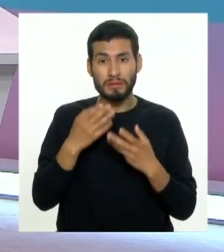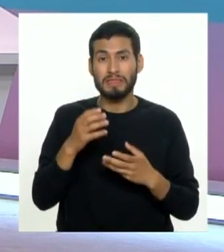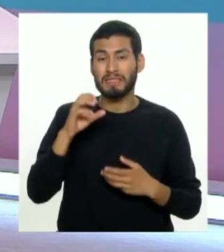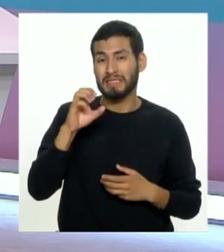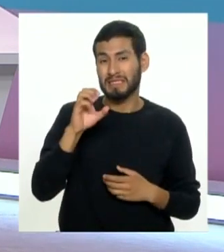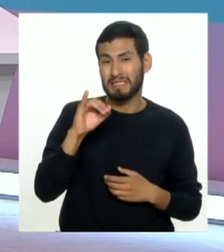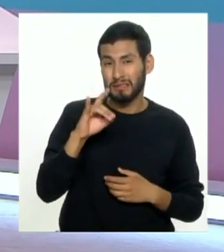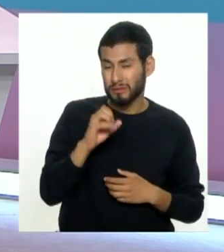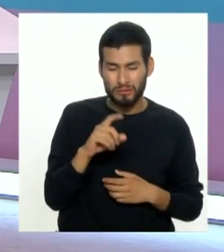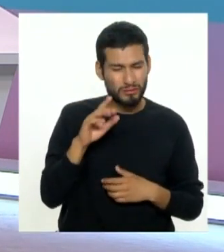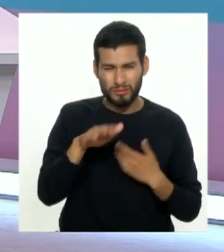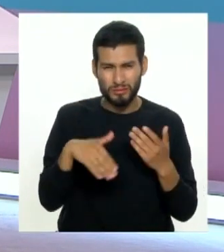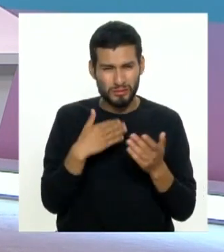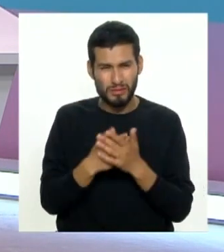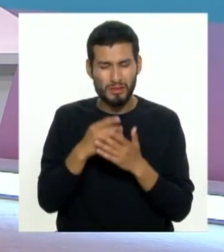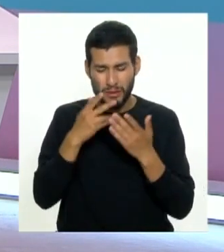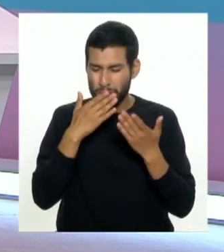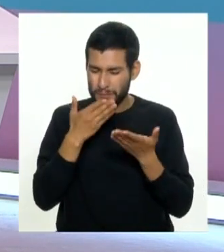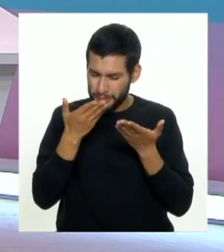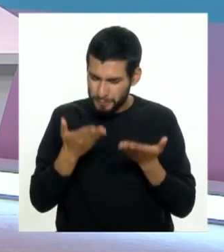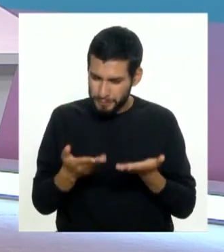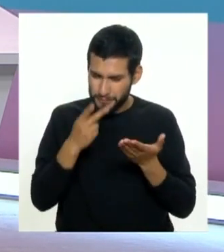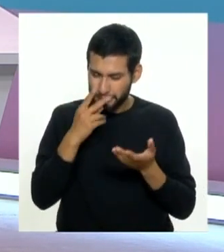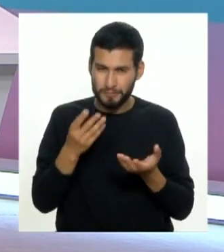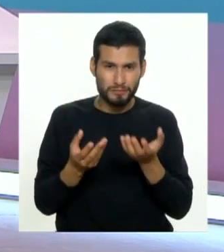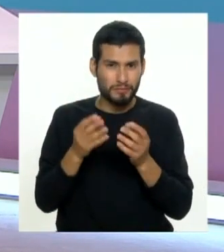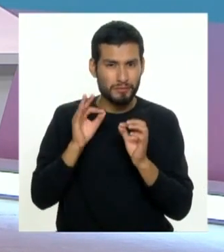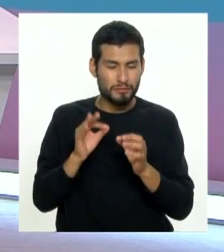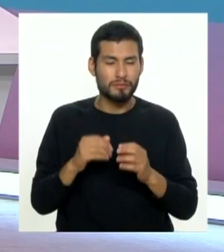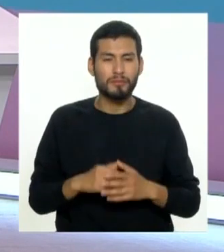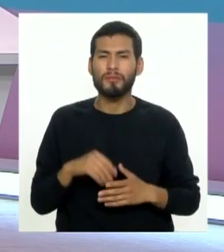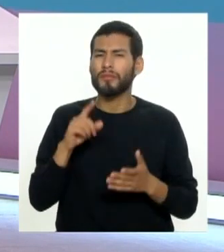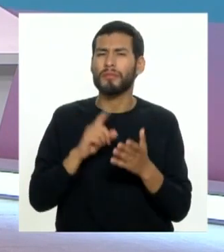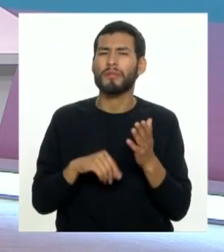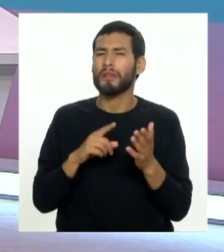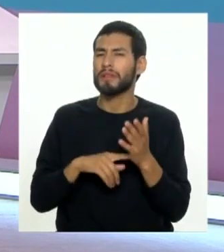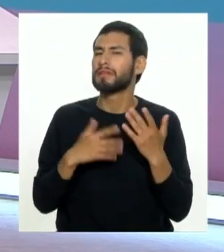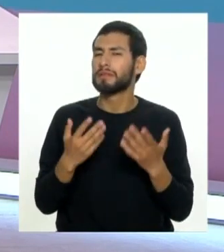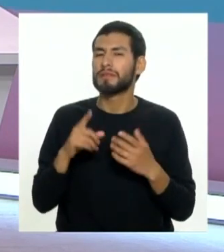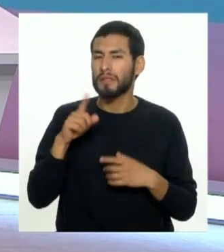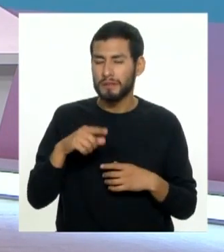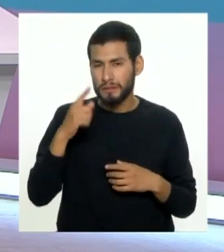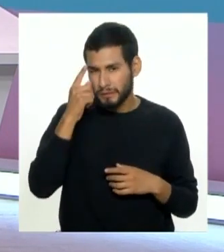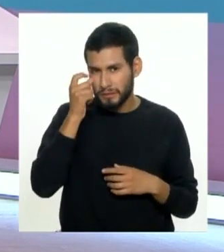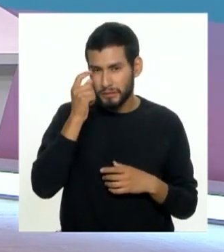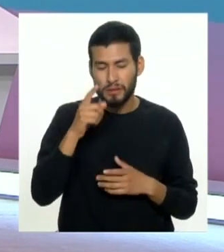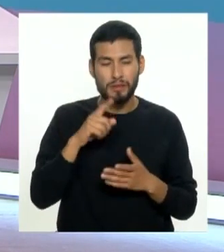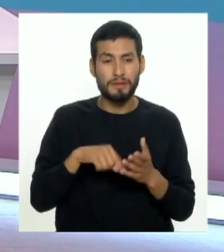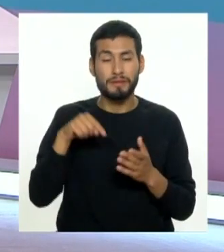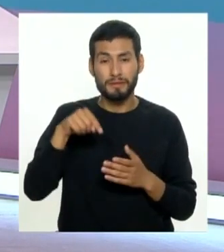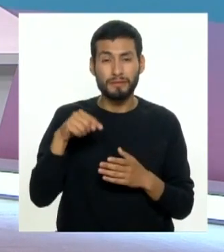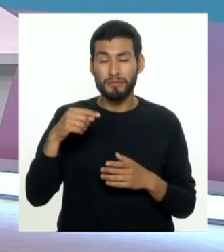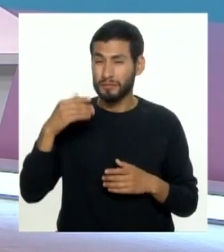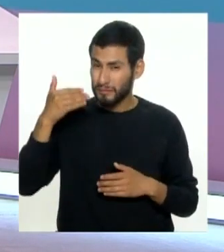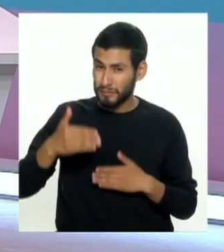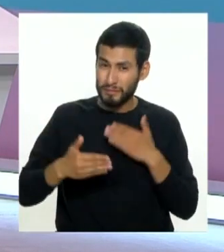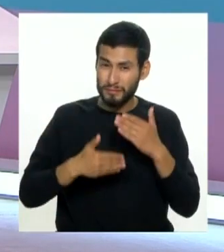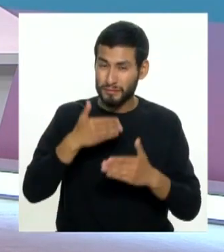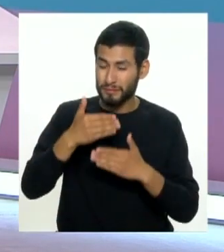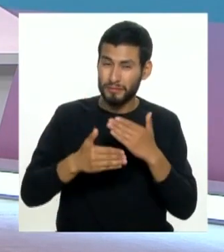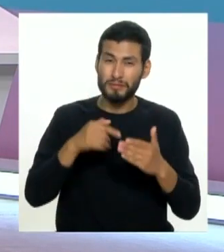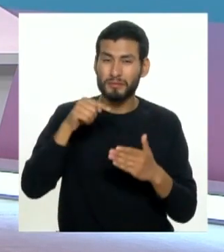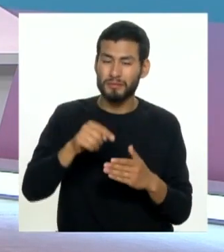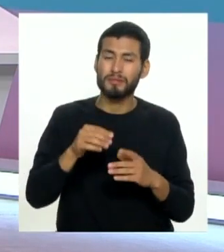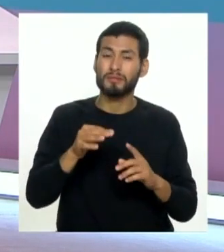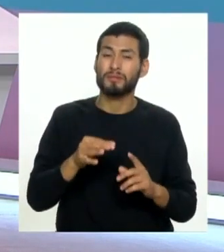cetoacidosis, que sea muy bien pesada y medida los alimentos. ¿Qué es lo que nosotros tenemos que comprender? Que este régimen es alto